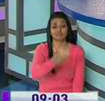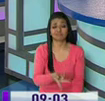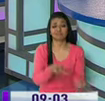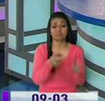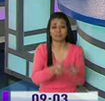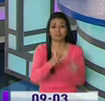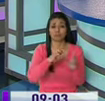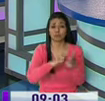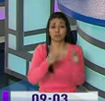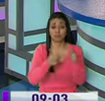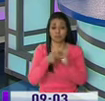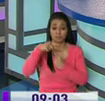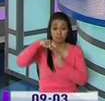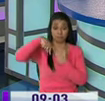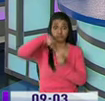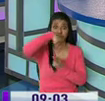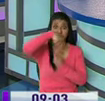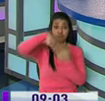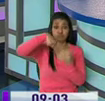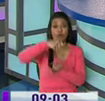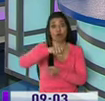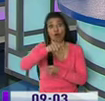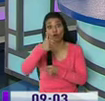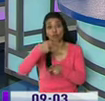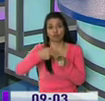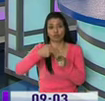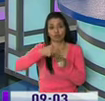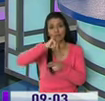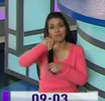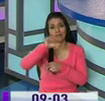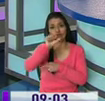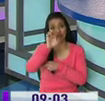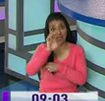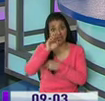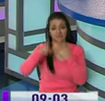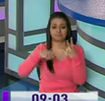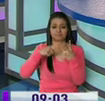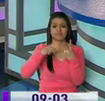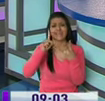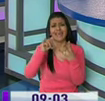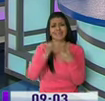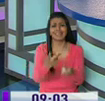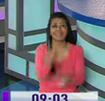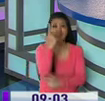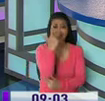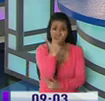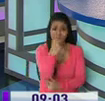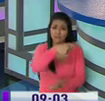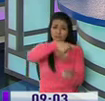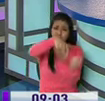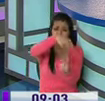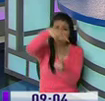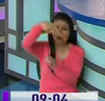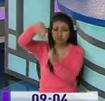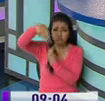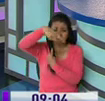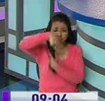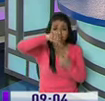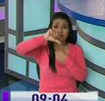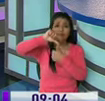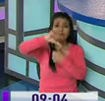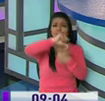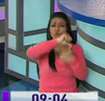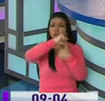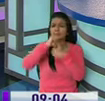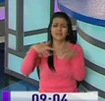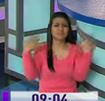atrás de Irma está José. Y adelante está Katia. Sí, es una barbaridad. Realmente Lo que están sufriendo nuestros amigos de Centroamérica también y